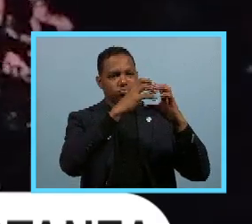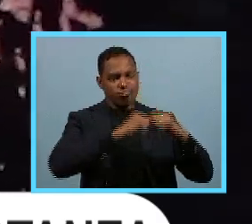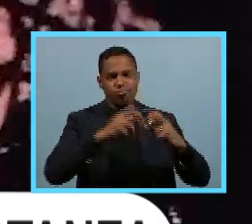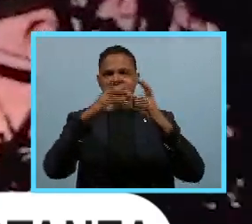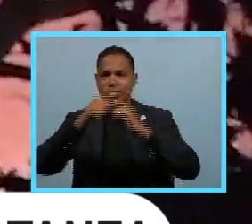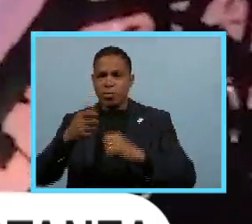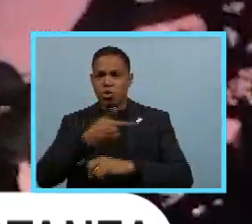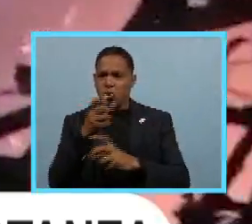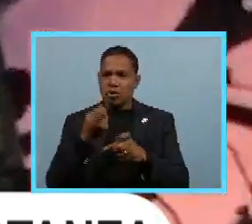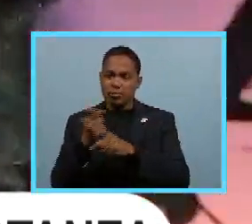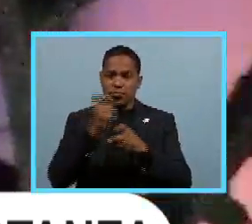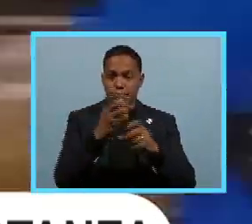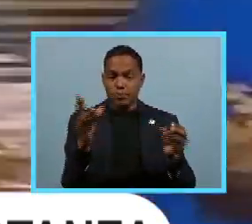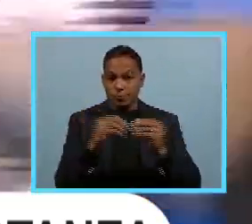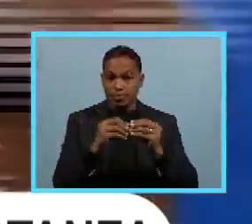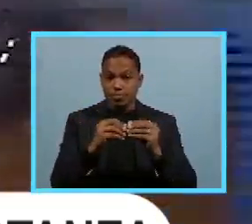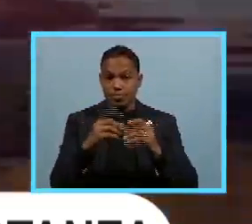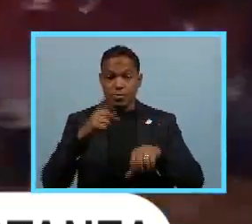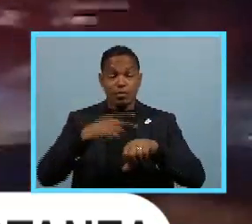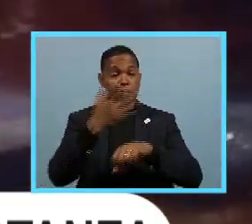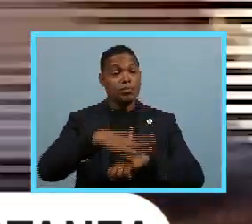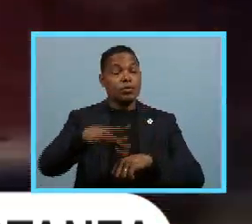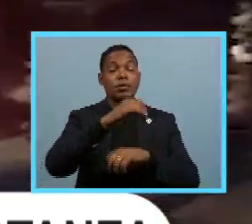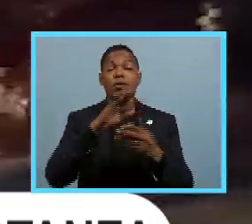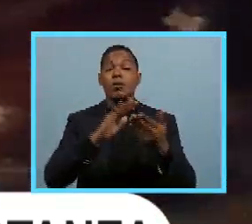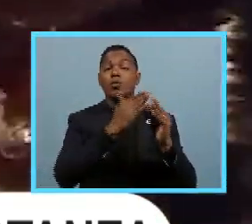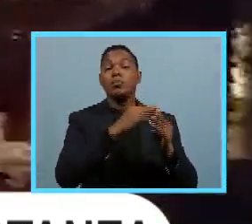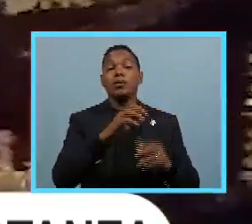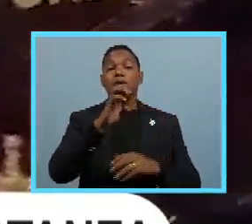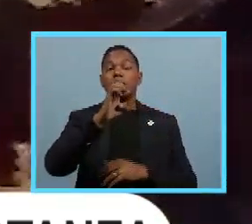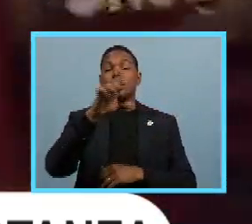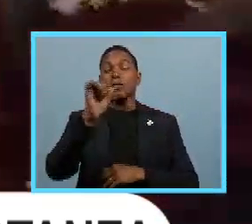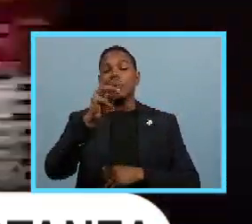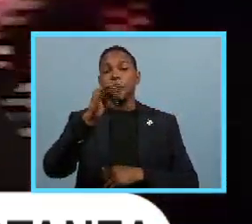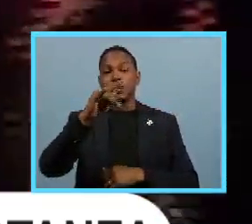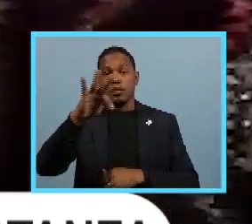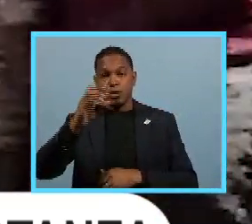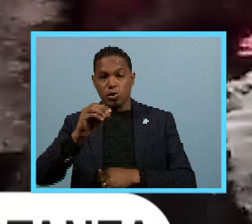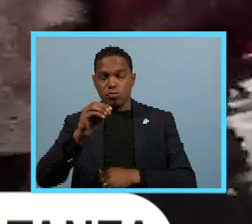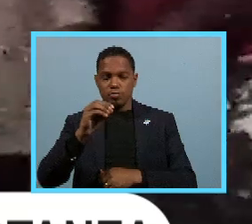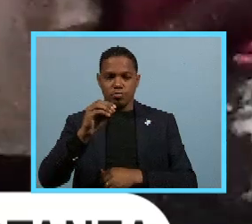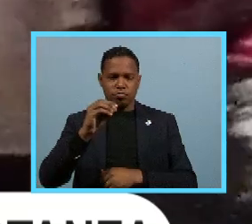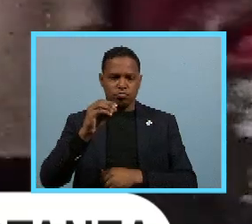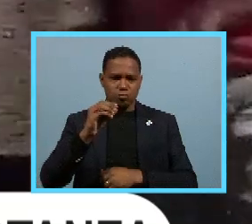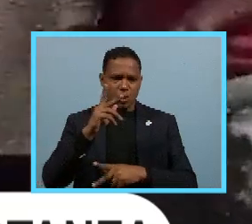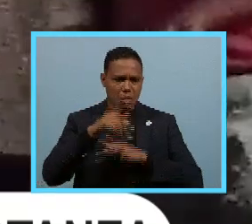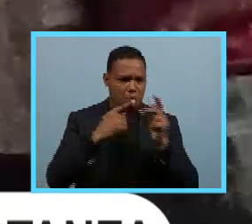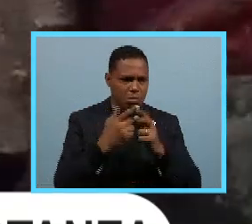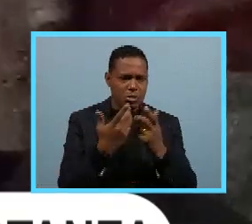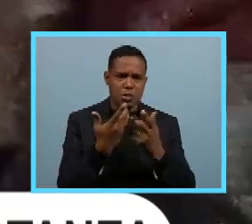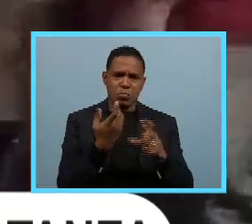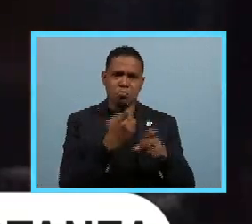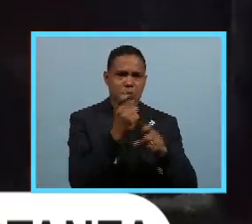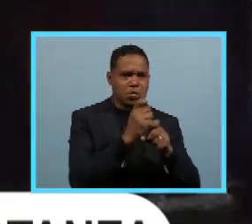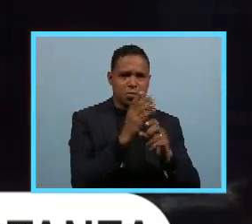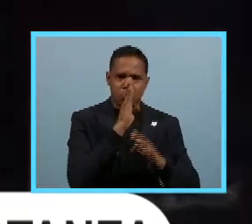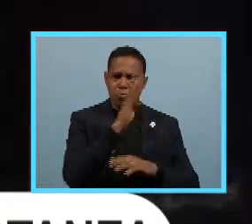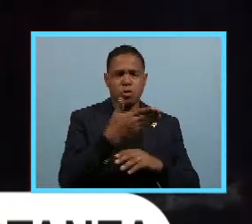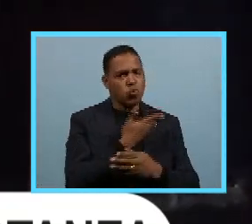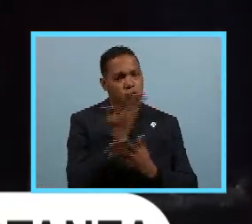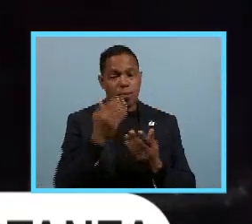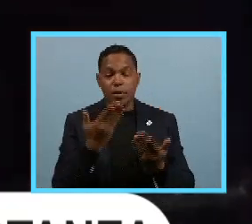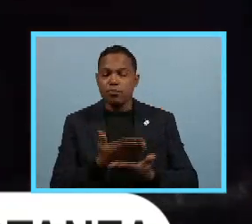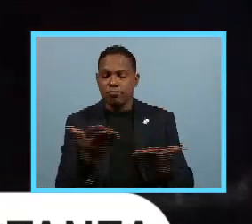otras afectadas específicamente en la comunidad del Minero. No se habla de personas afectadas directamente, pero sí de